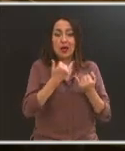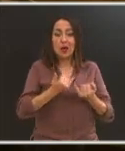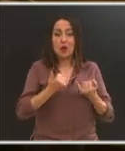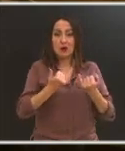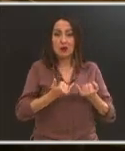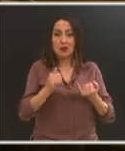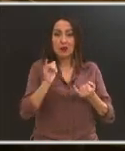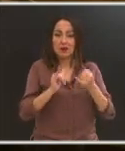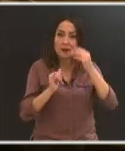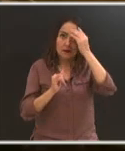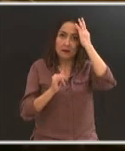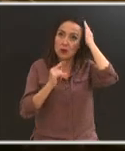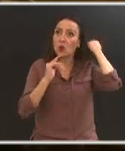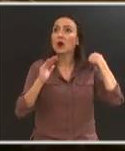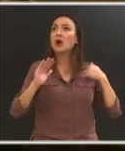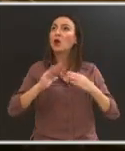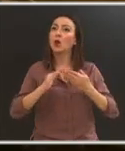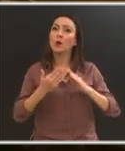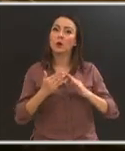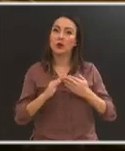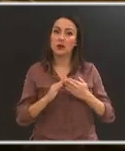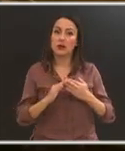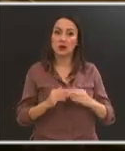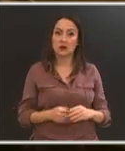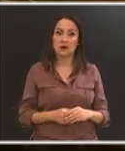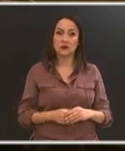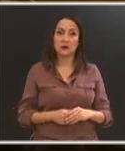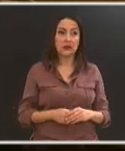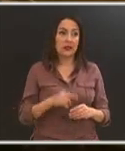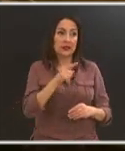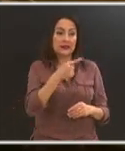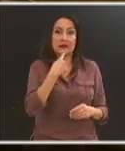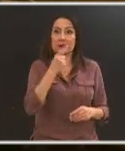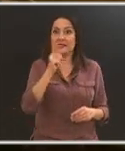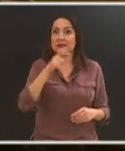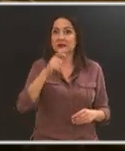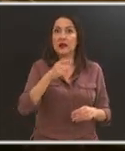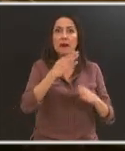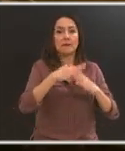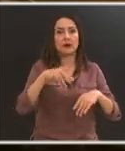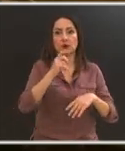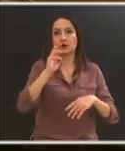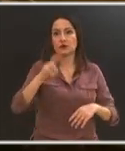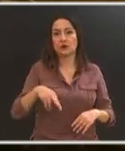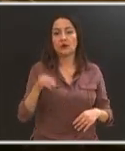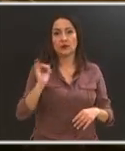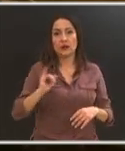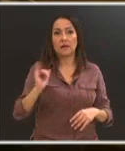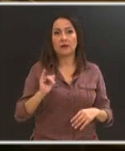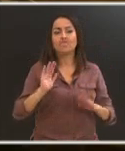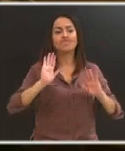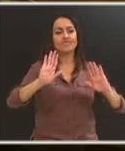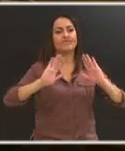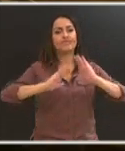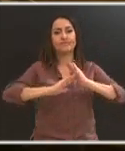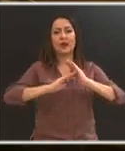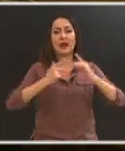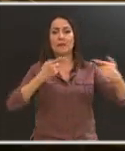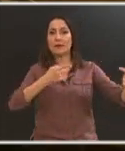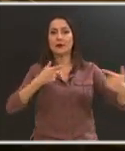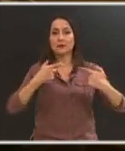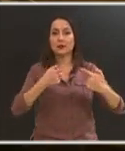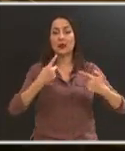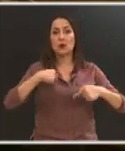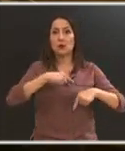también toda una comunidad está abogando lo que sería la paz en Costa Rica y también que se detengan las balaceras